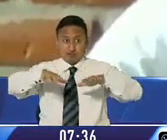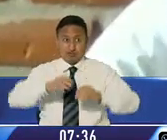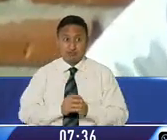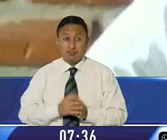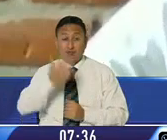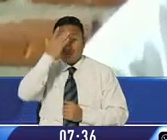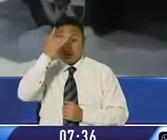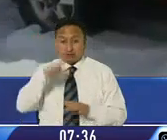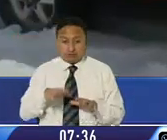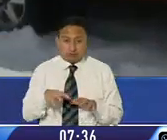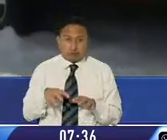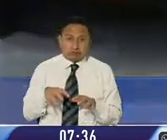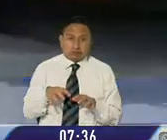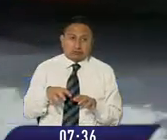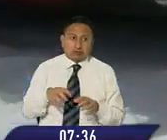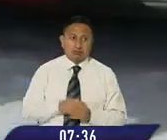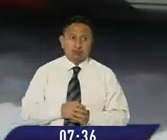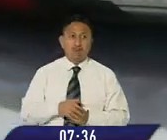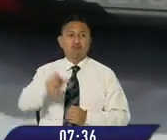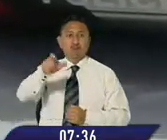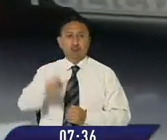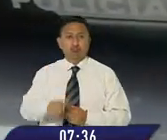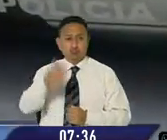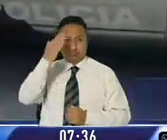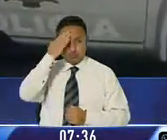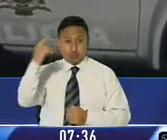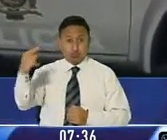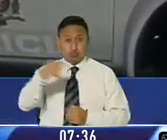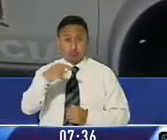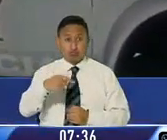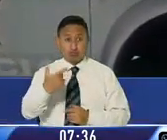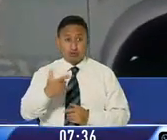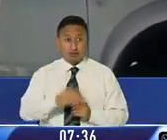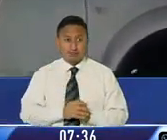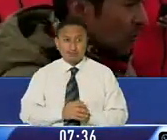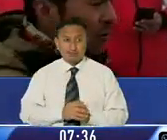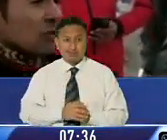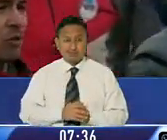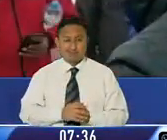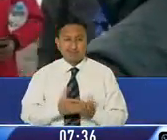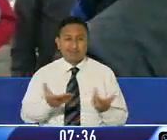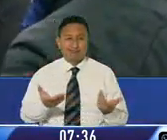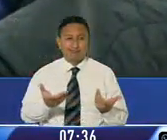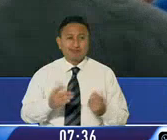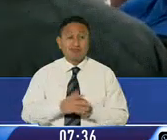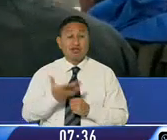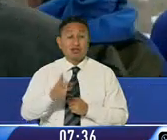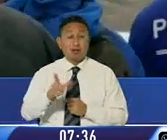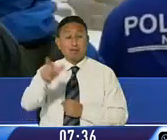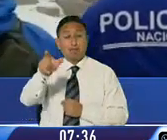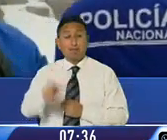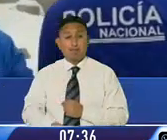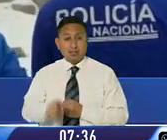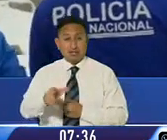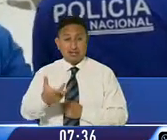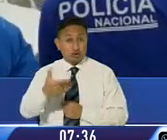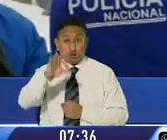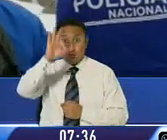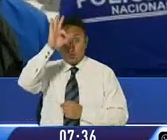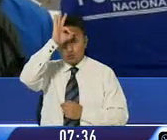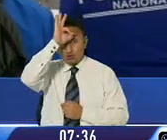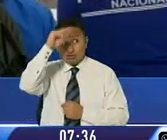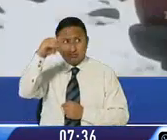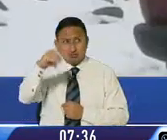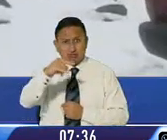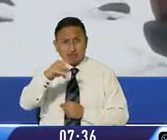porque me congelé. Montañistas creen que los accidentes son más probables si sus practicantes desconocen